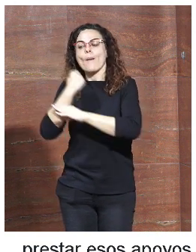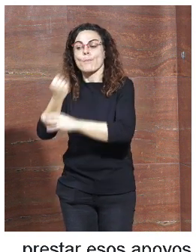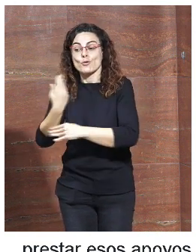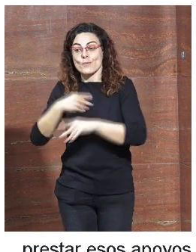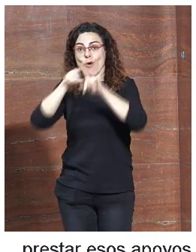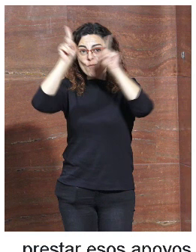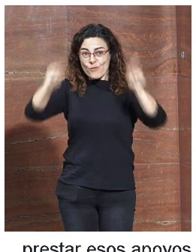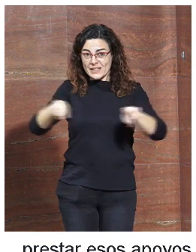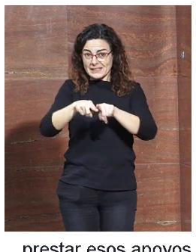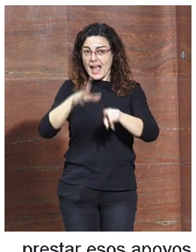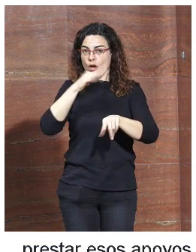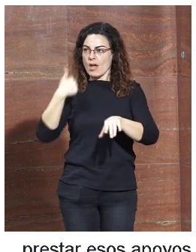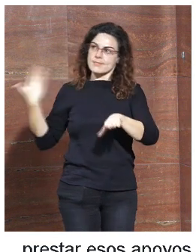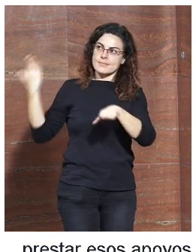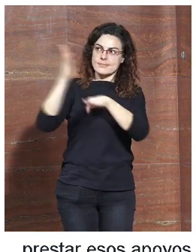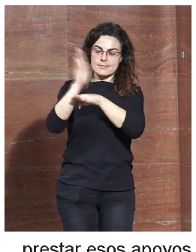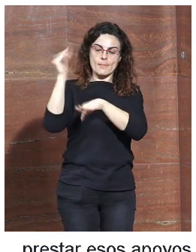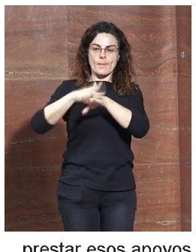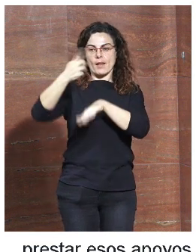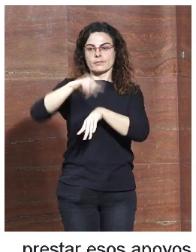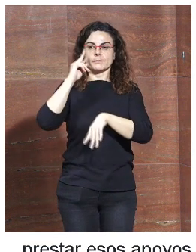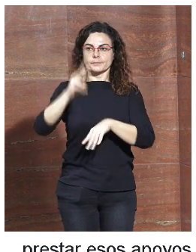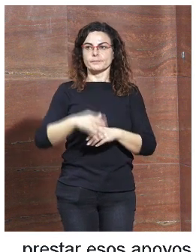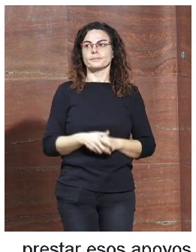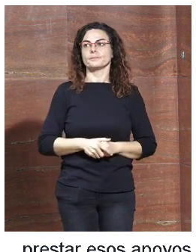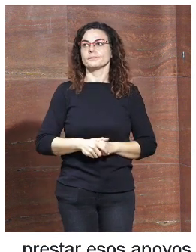voy a mostrar para que las veáis.